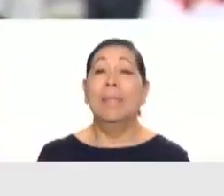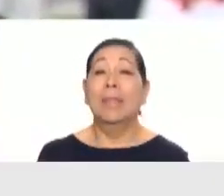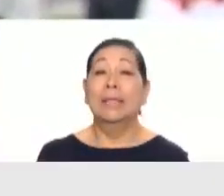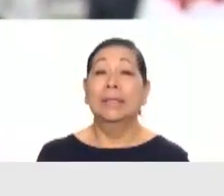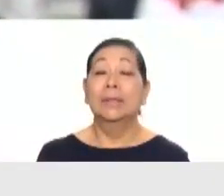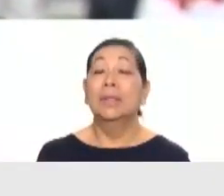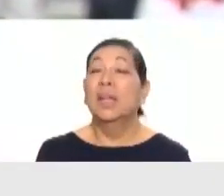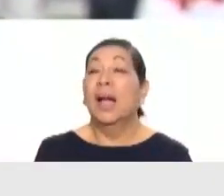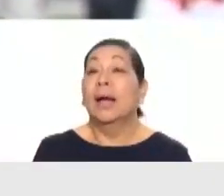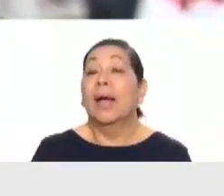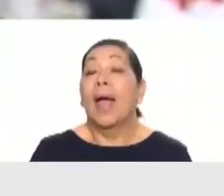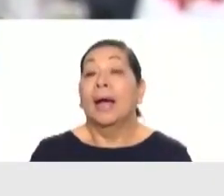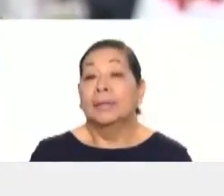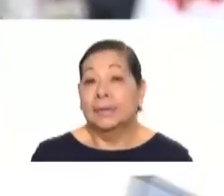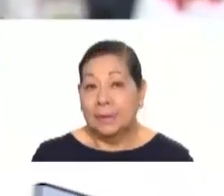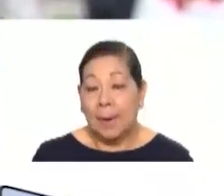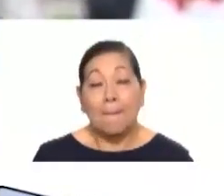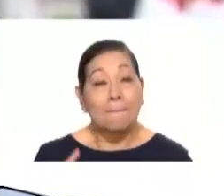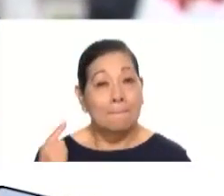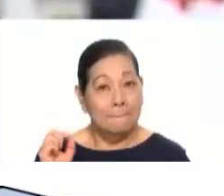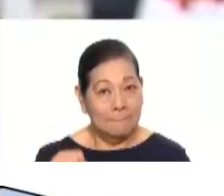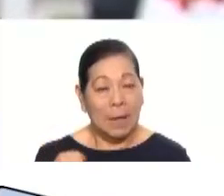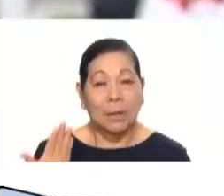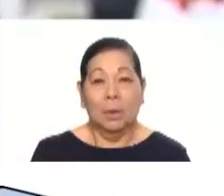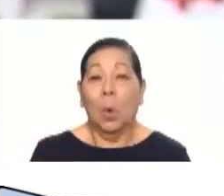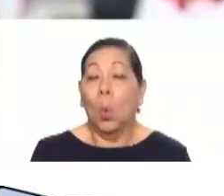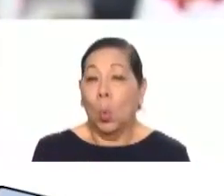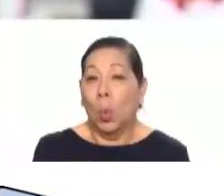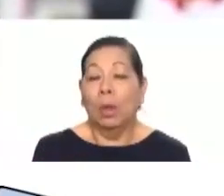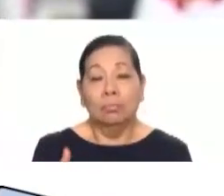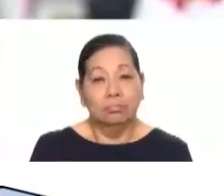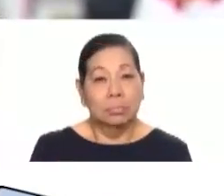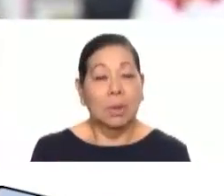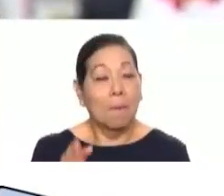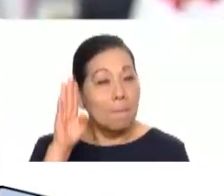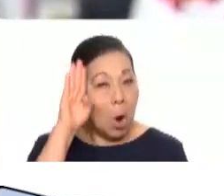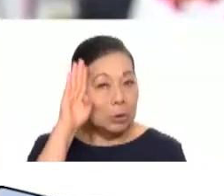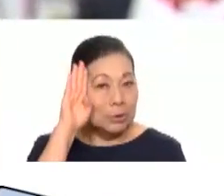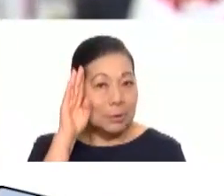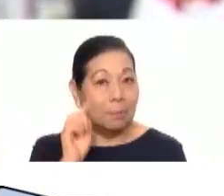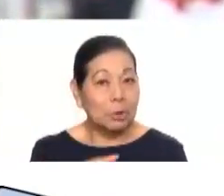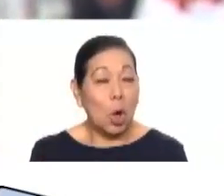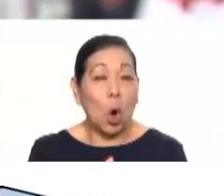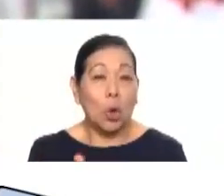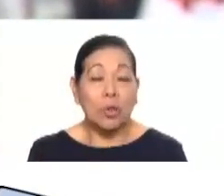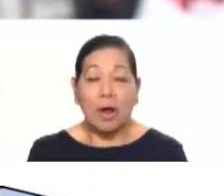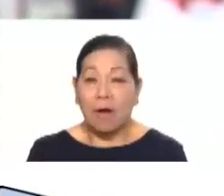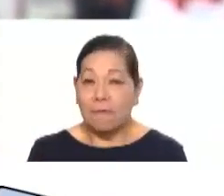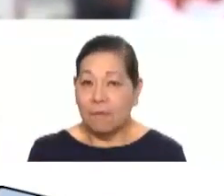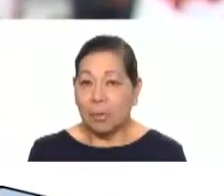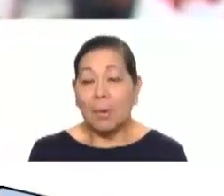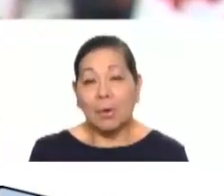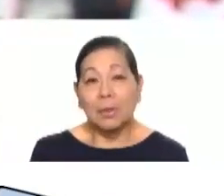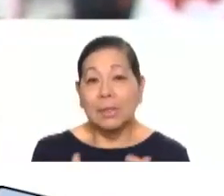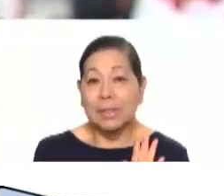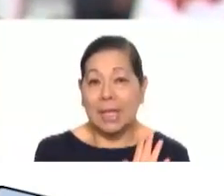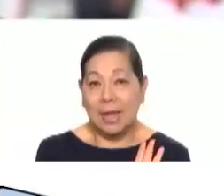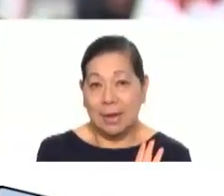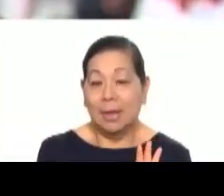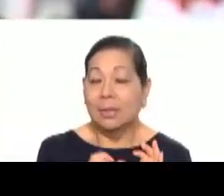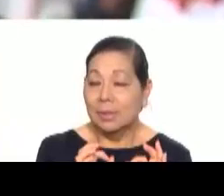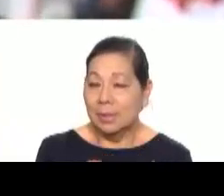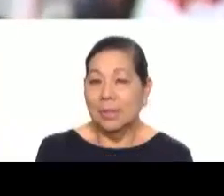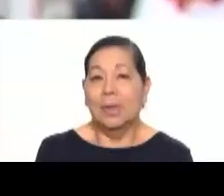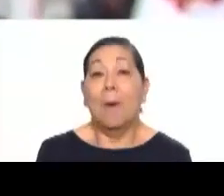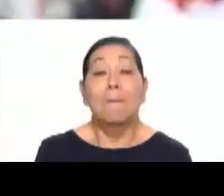¿no? Tomar acciones para garantizar la seguridad y la intervención de nuestra policía y otros mecanismos que con esta ley, ténganlo por